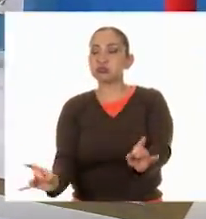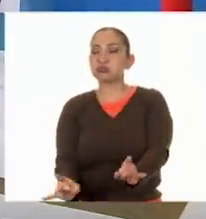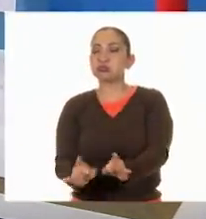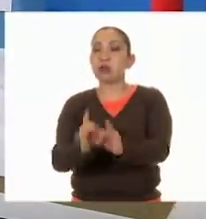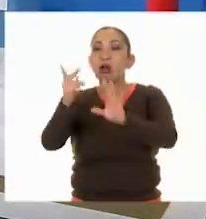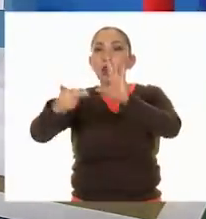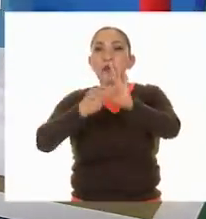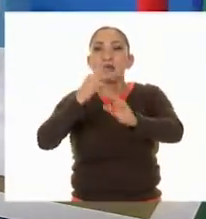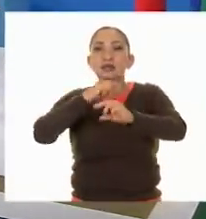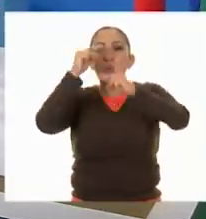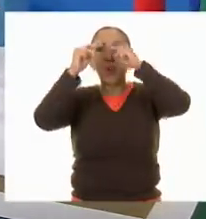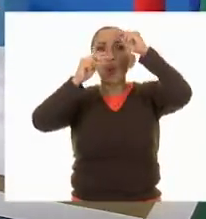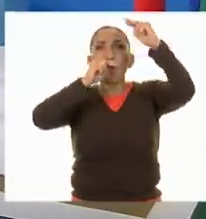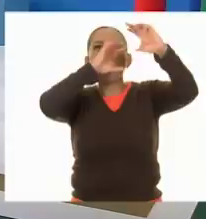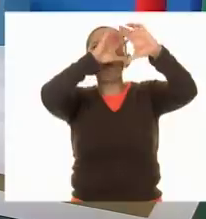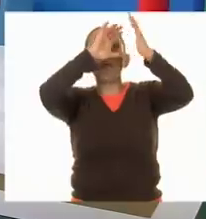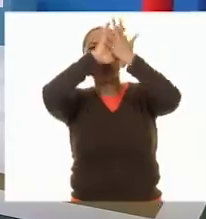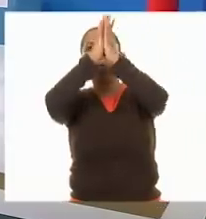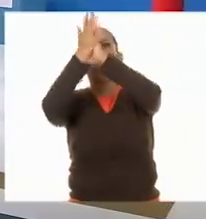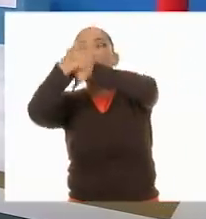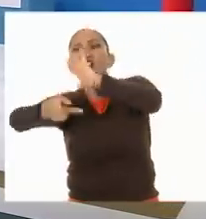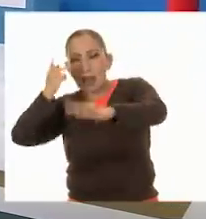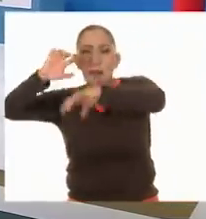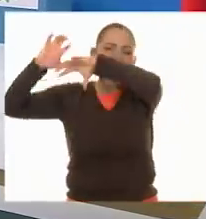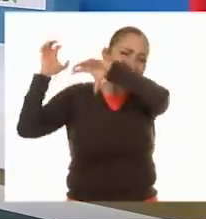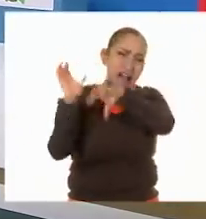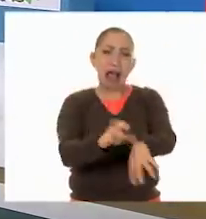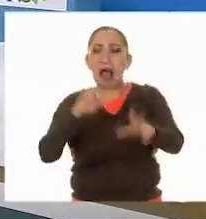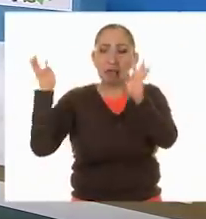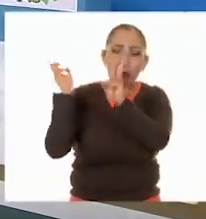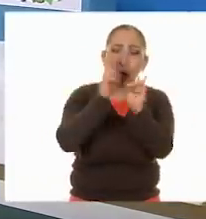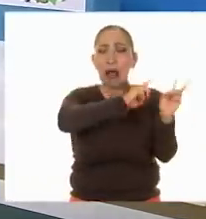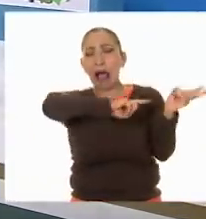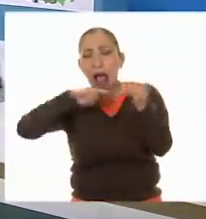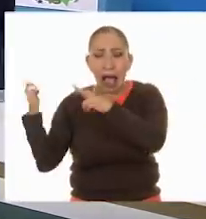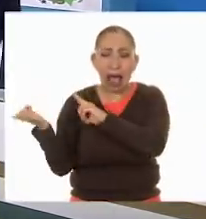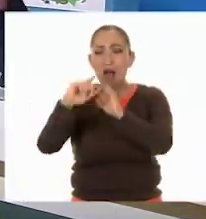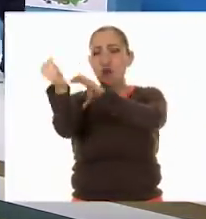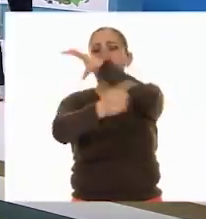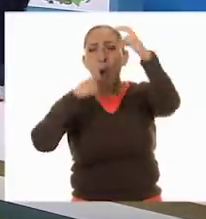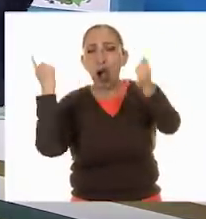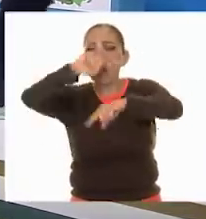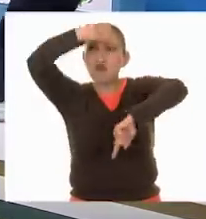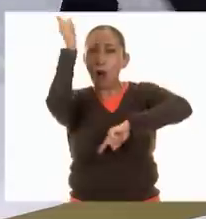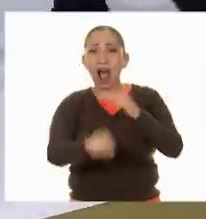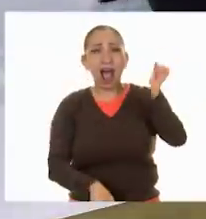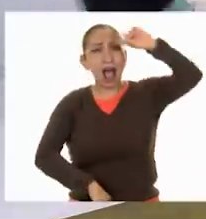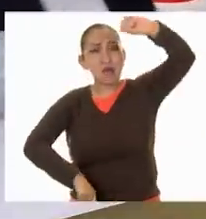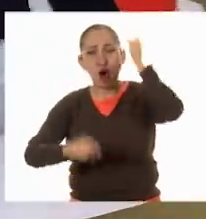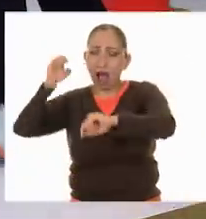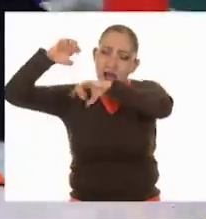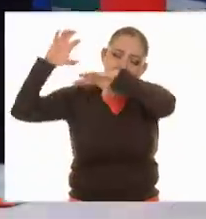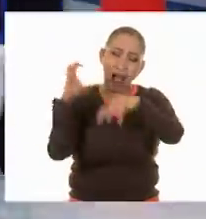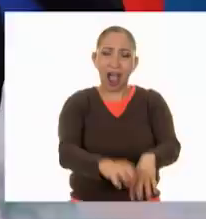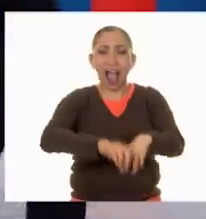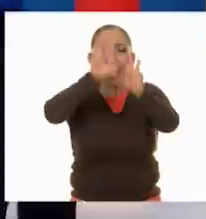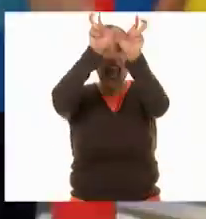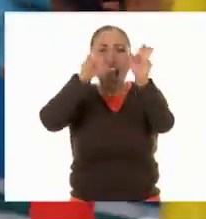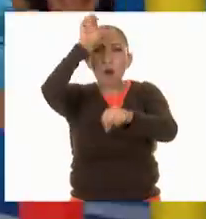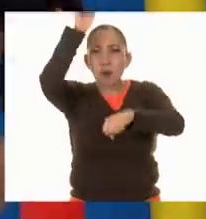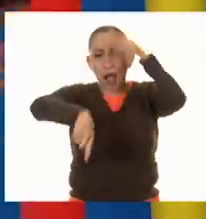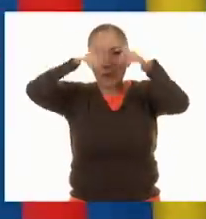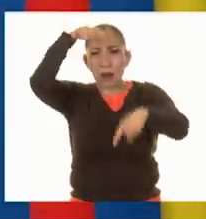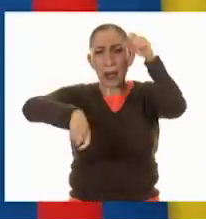Repentinamente se volvió a nublar y llegó la tormenta, viento, remolinos, truenos, lluvia y granizo.